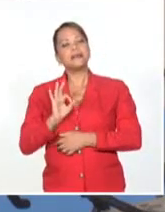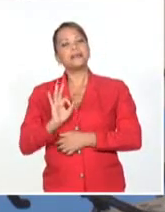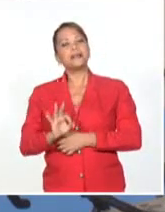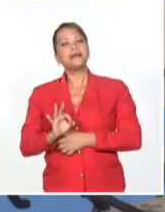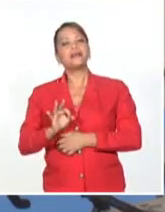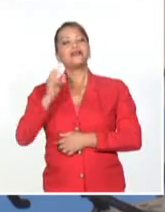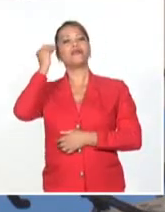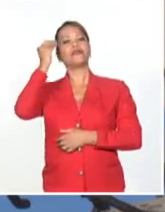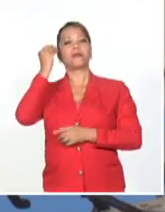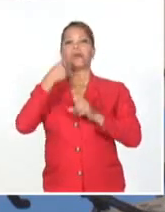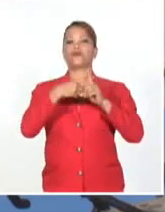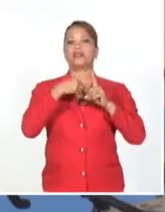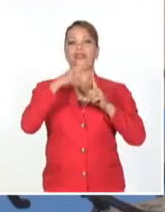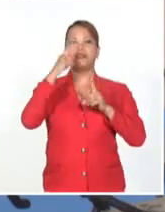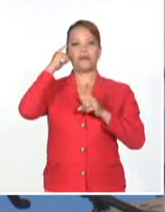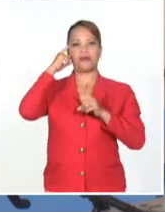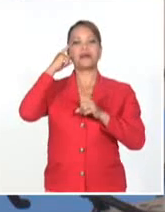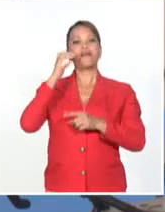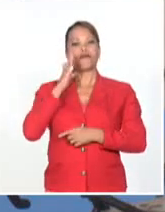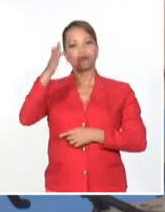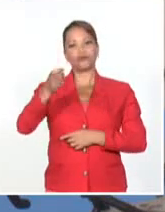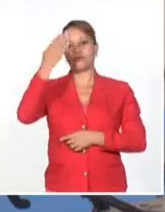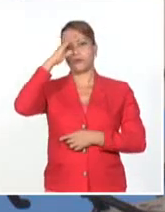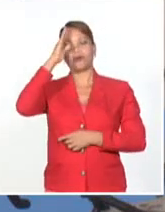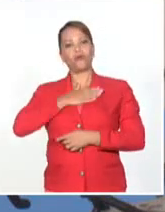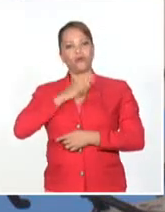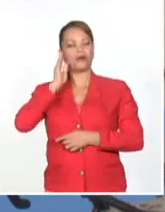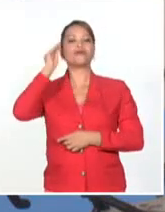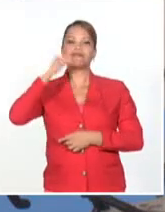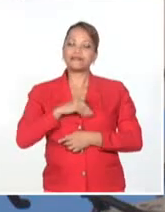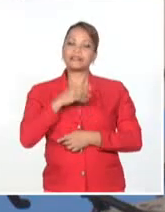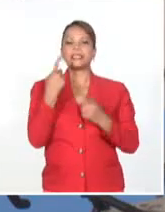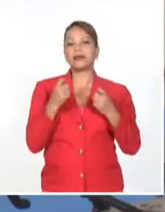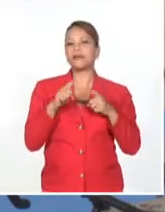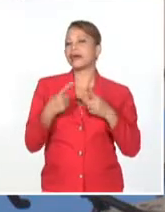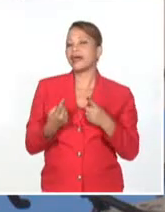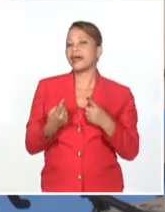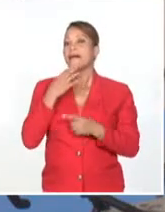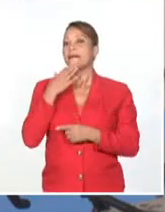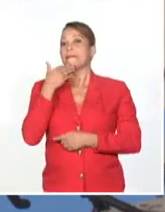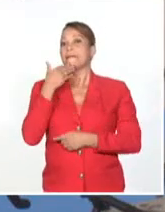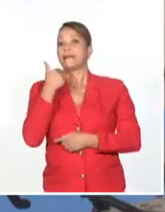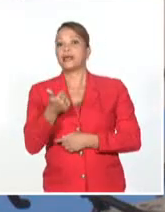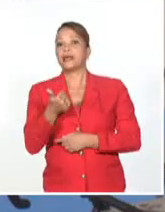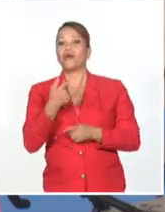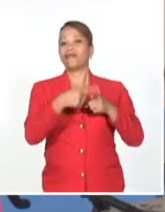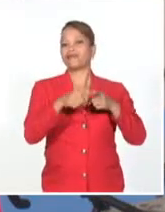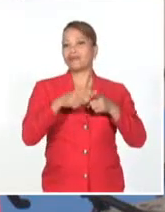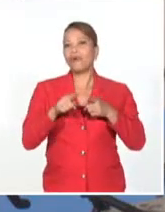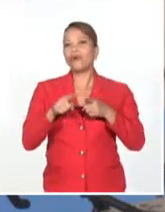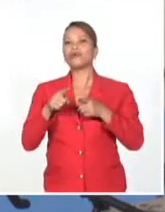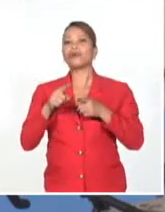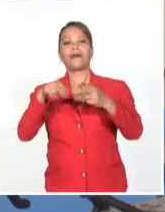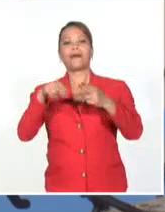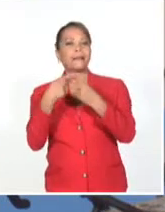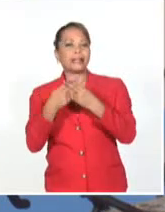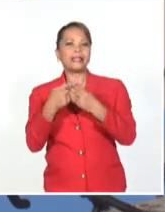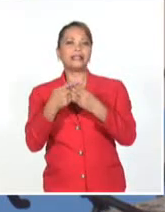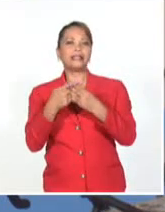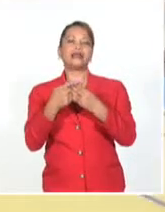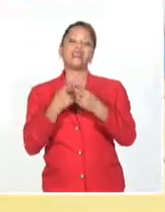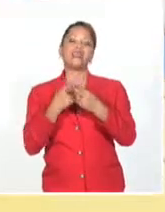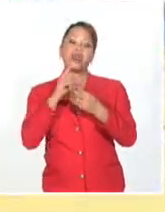pienso positivo de que hay futuro en Cuba, solamente necesitamos un poco más de recursos en cuanto a competencia, que no hemos quedado atrás